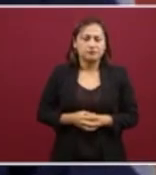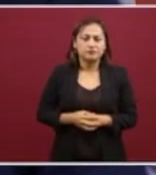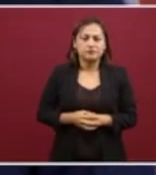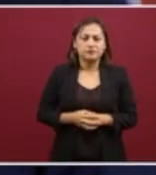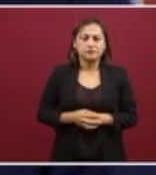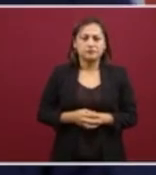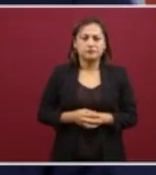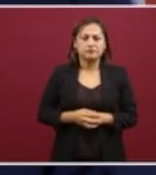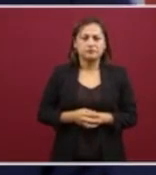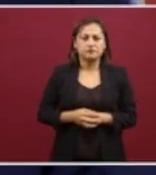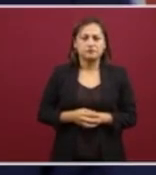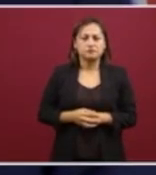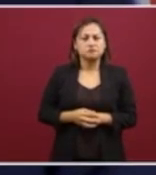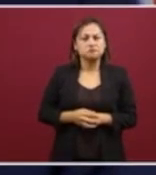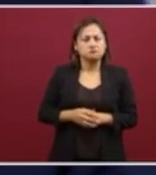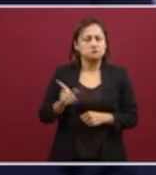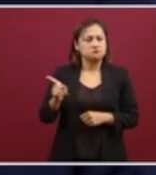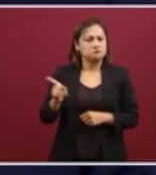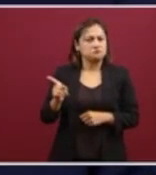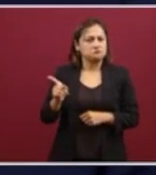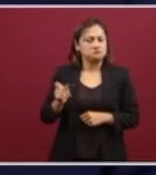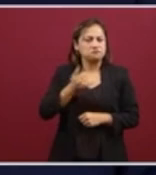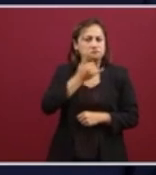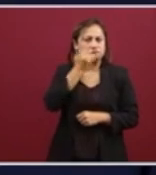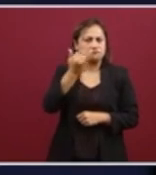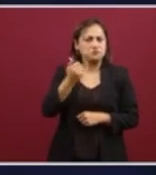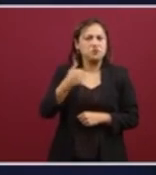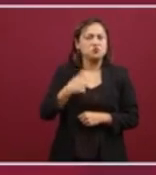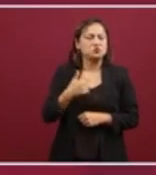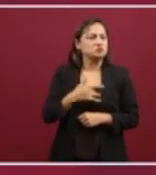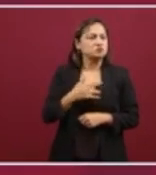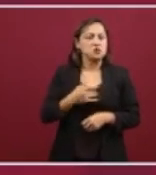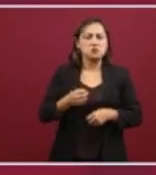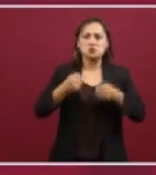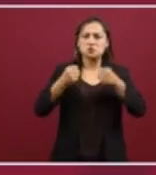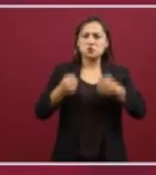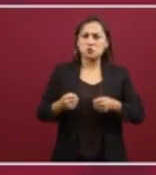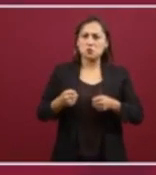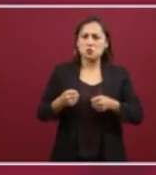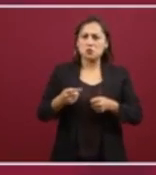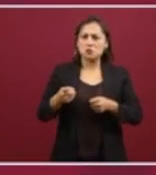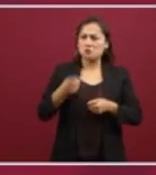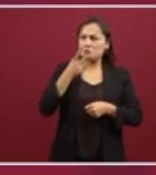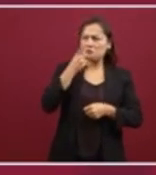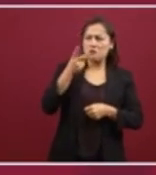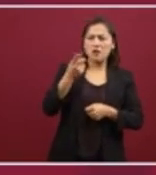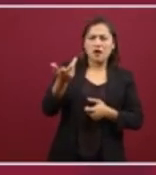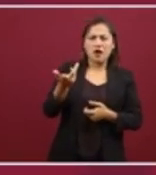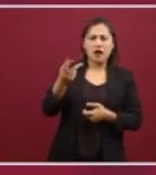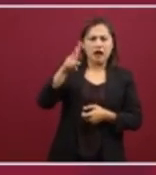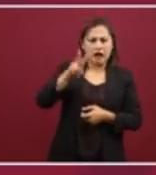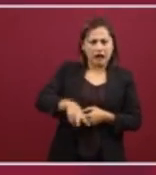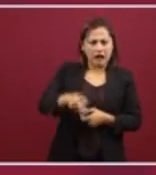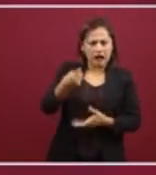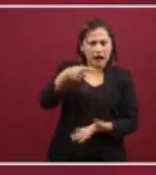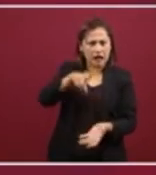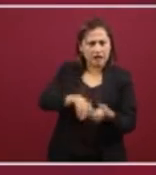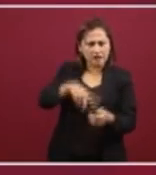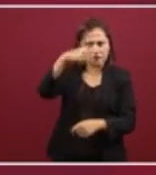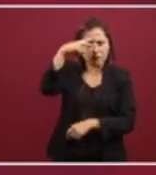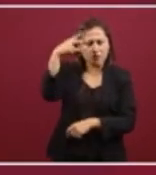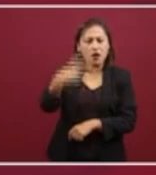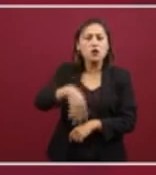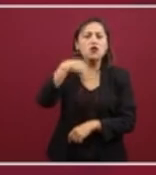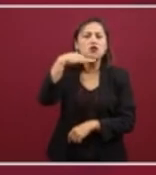yo puedo asegurar que ya no hay corrupción tolerada en mexico